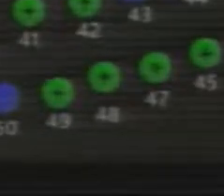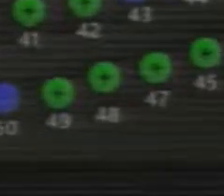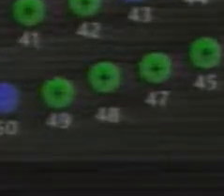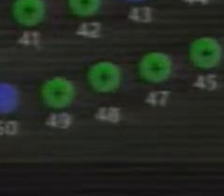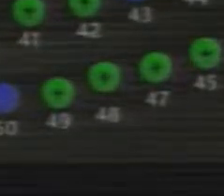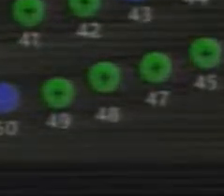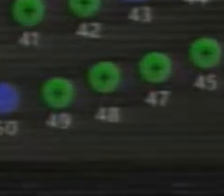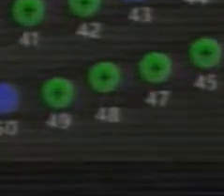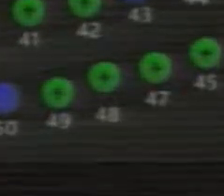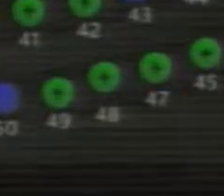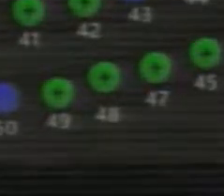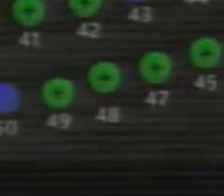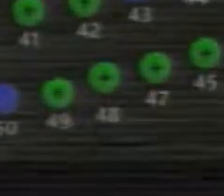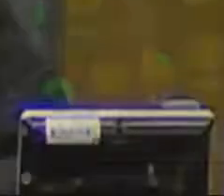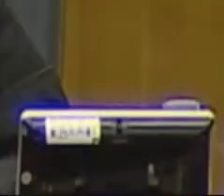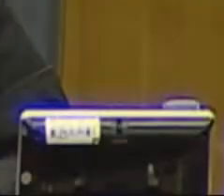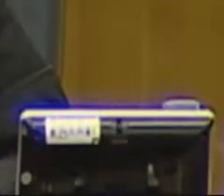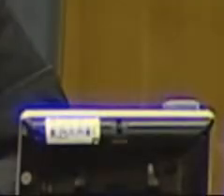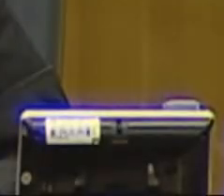Se cierra la votación